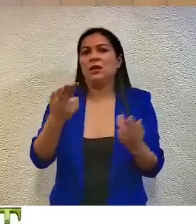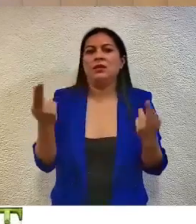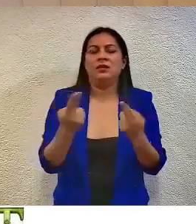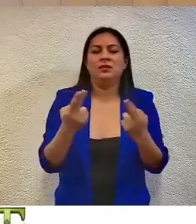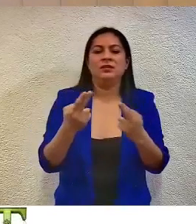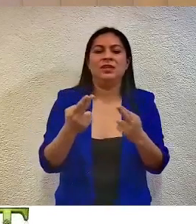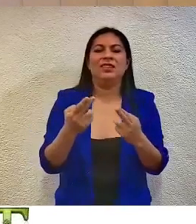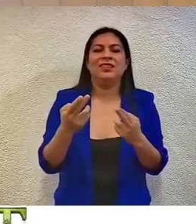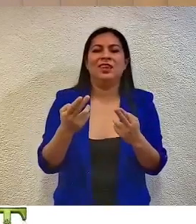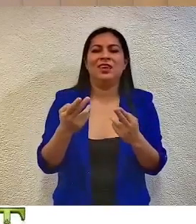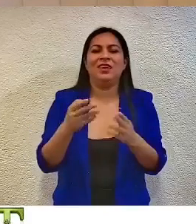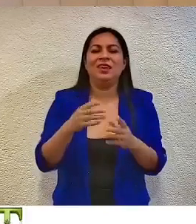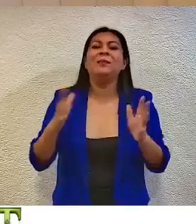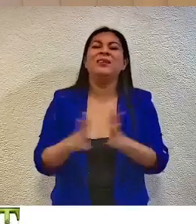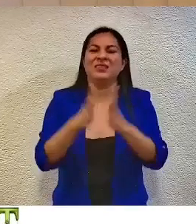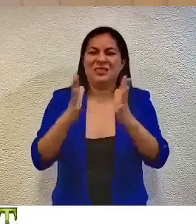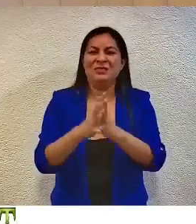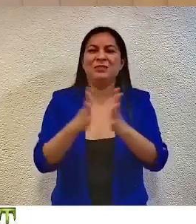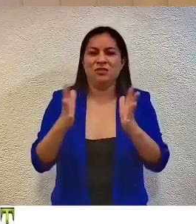de equidad en la contienda.